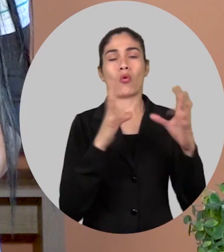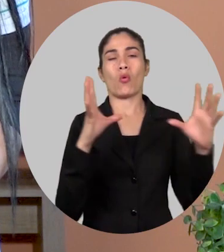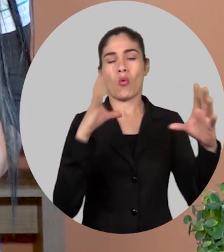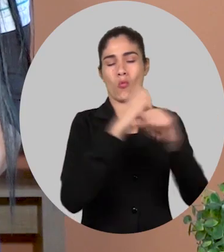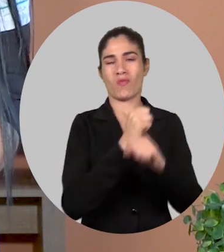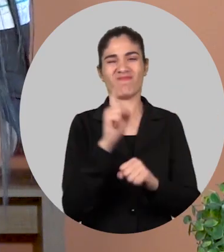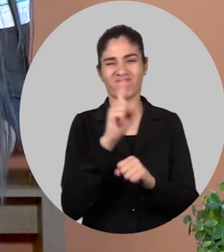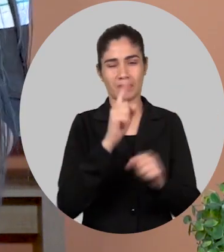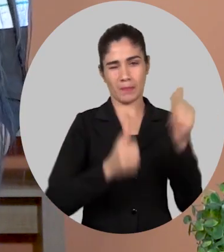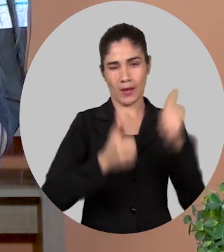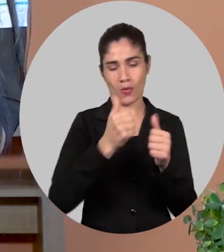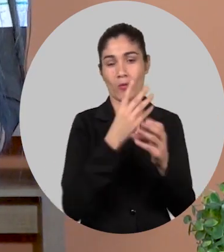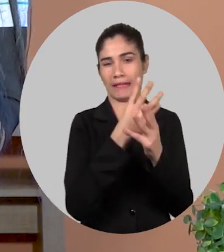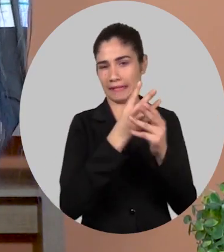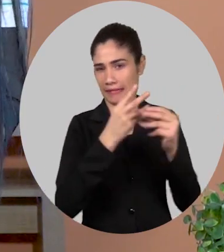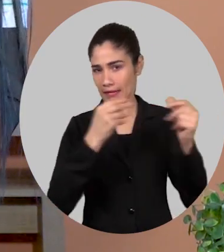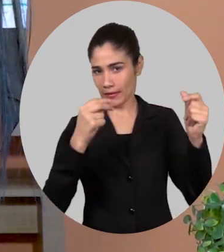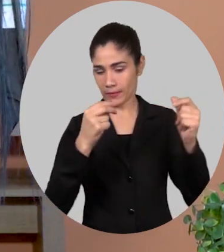una pizquita de color,